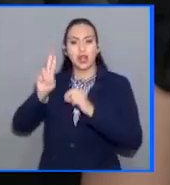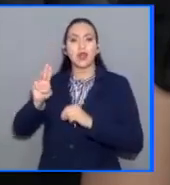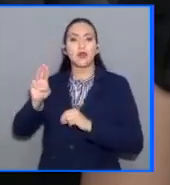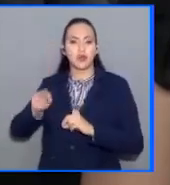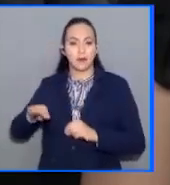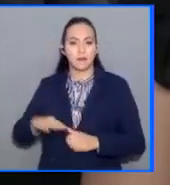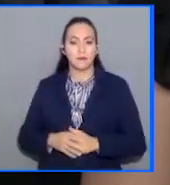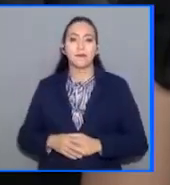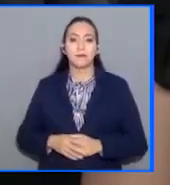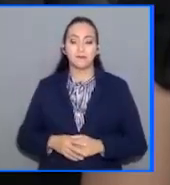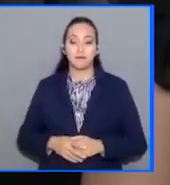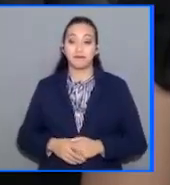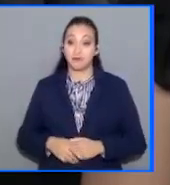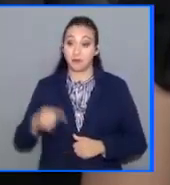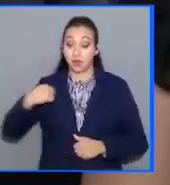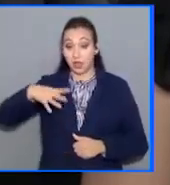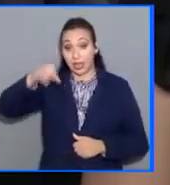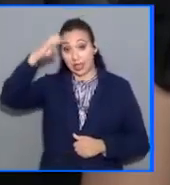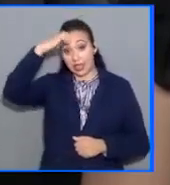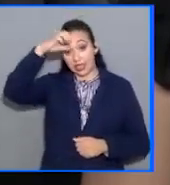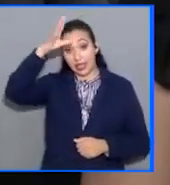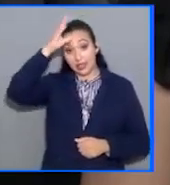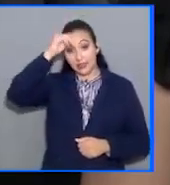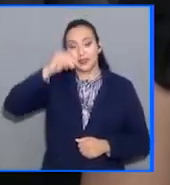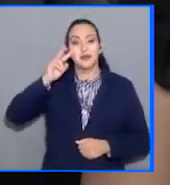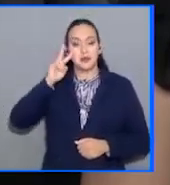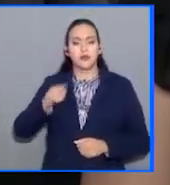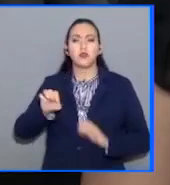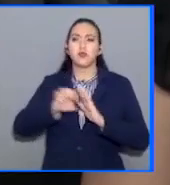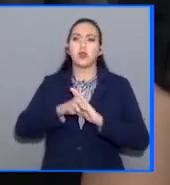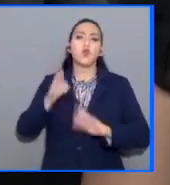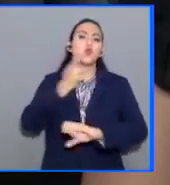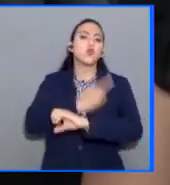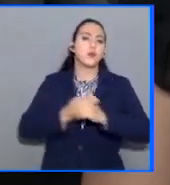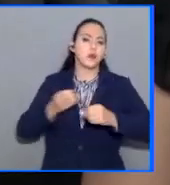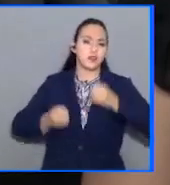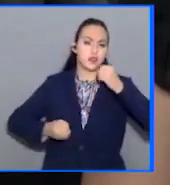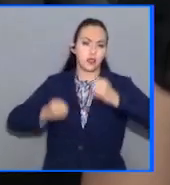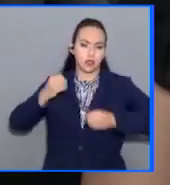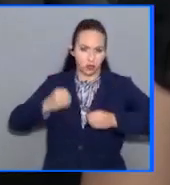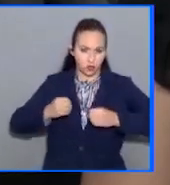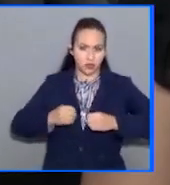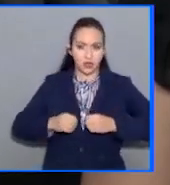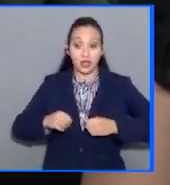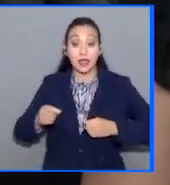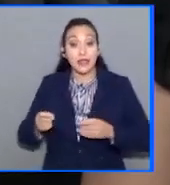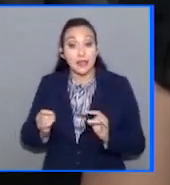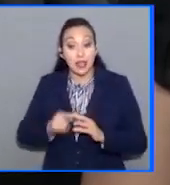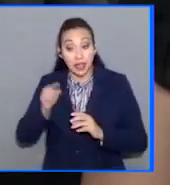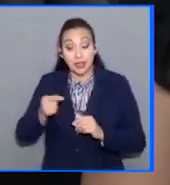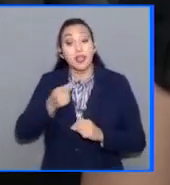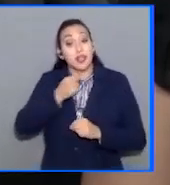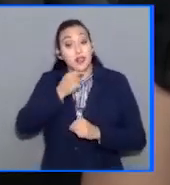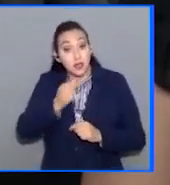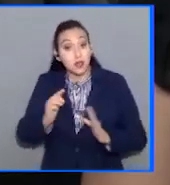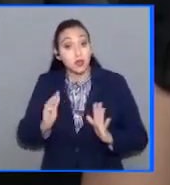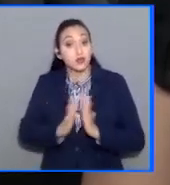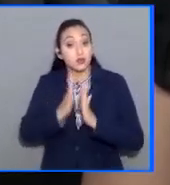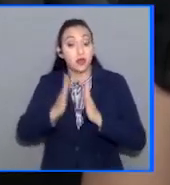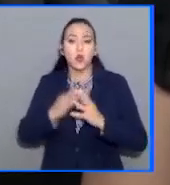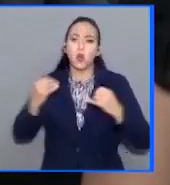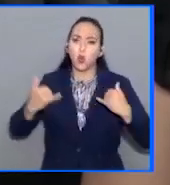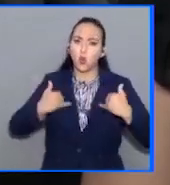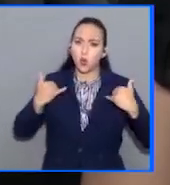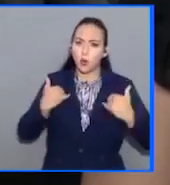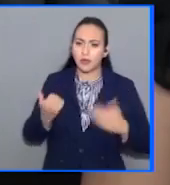hemos adquirido, tenemos que cuando un proceso de justicia involucra a niños, niñas, adolescentes, de manera adecuada, podemos